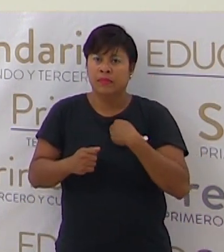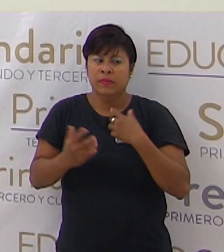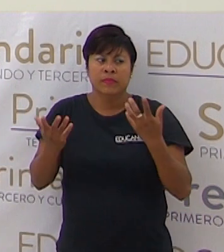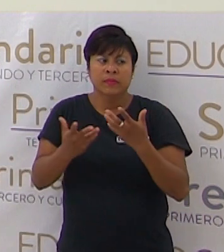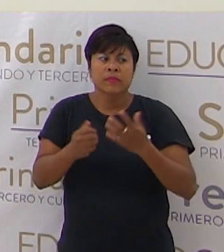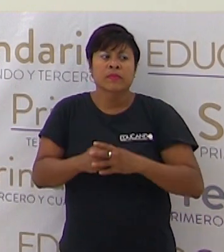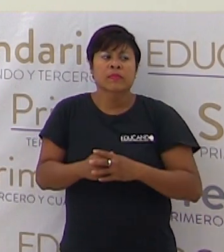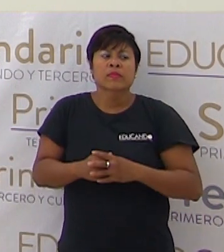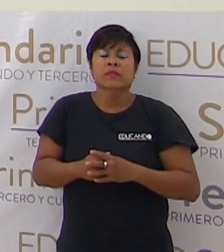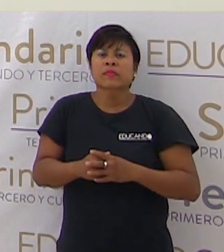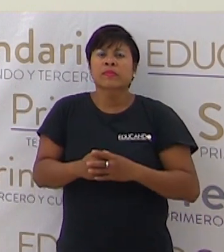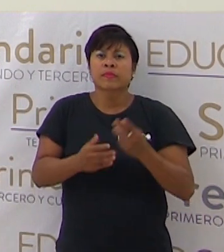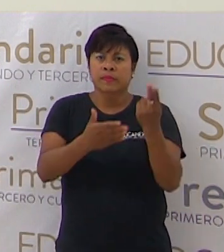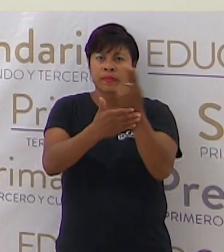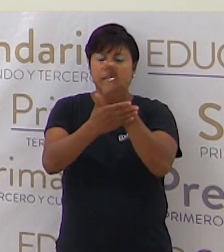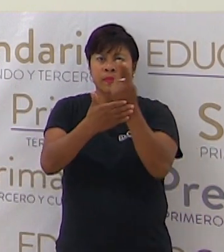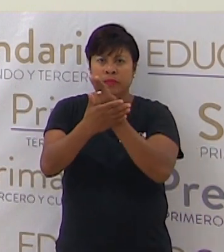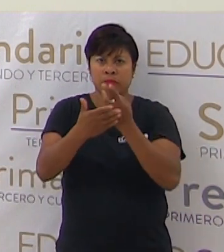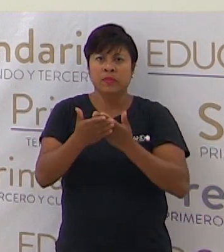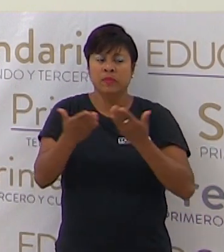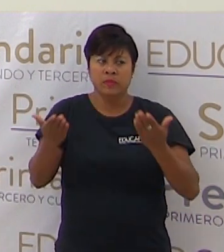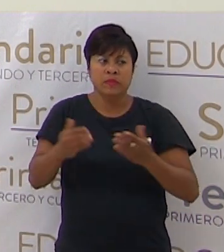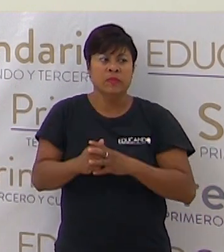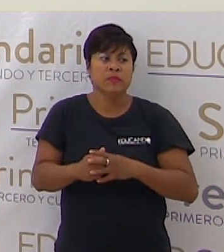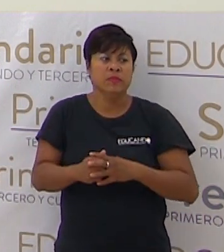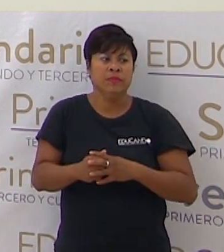tratar de dibujar la jarra.